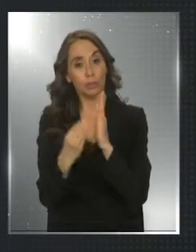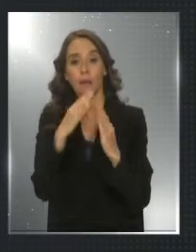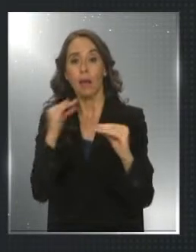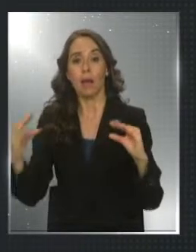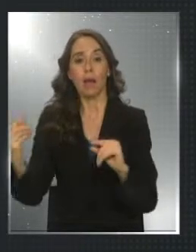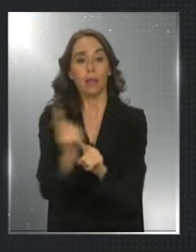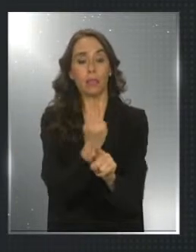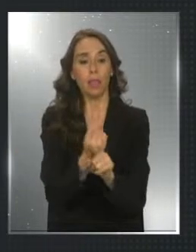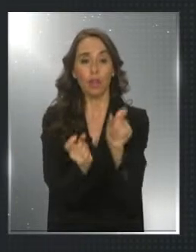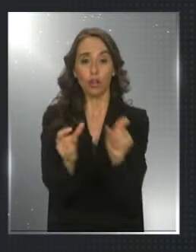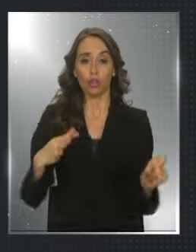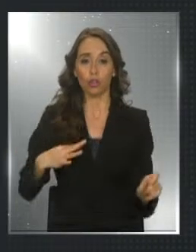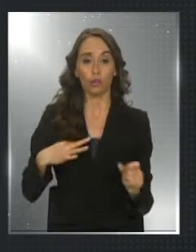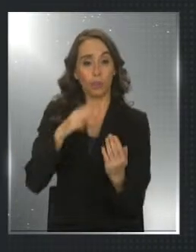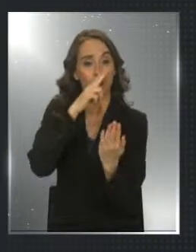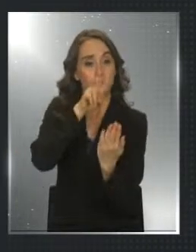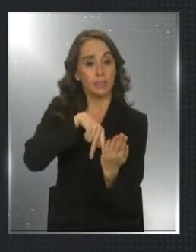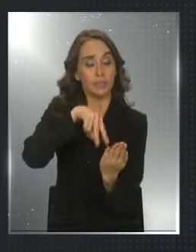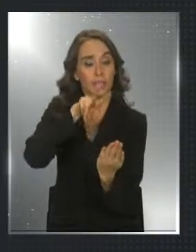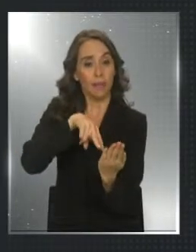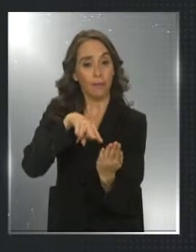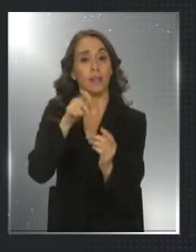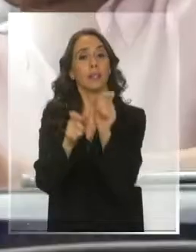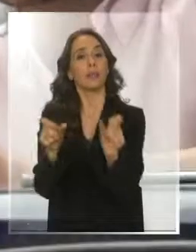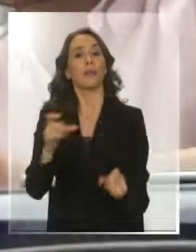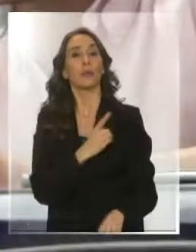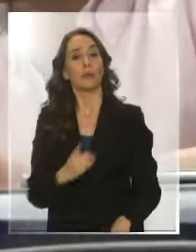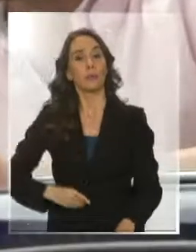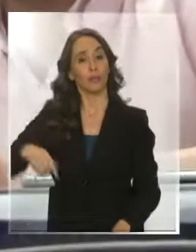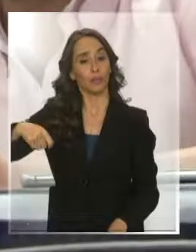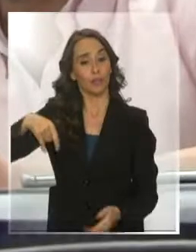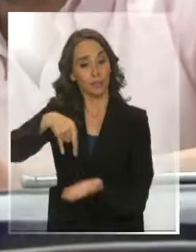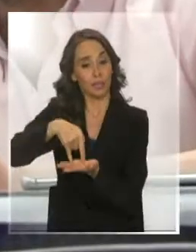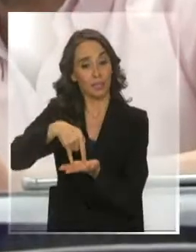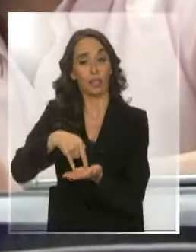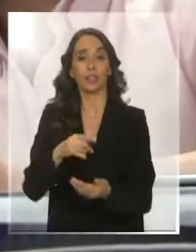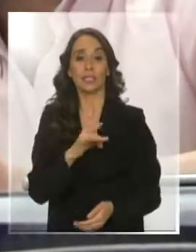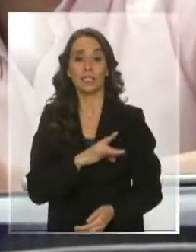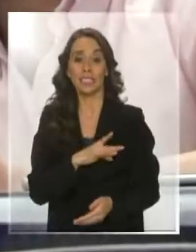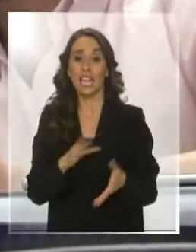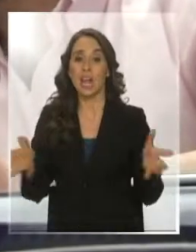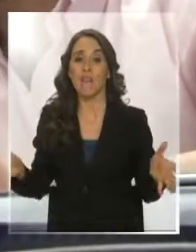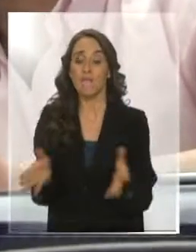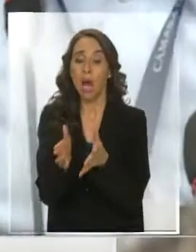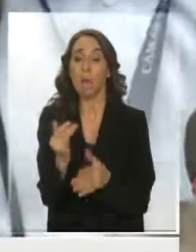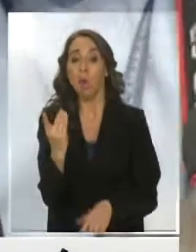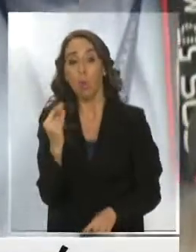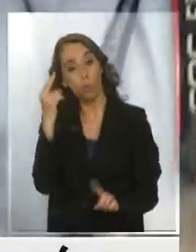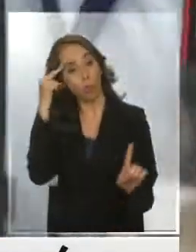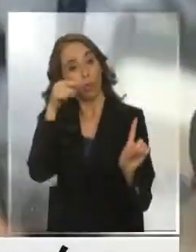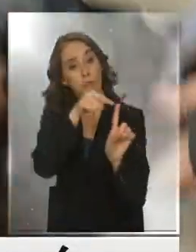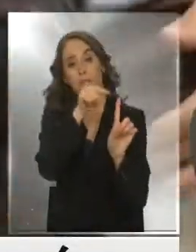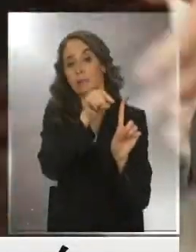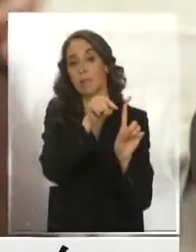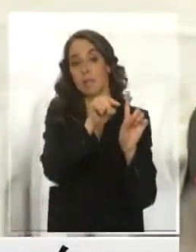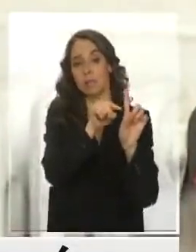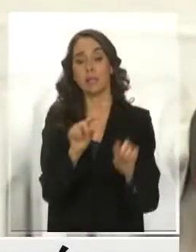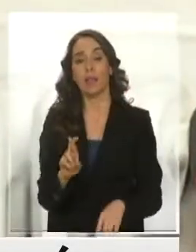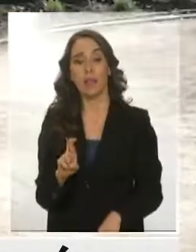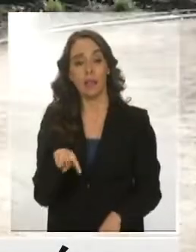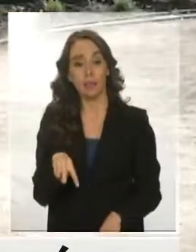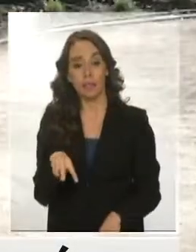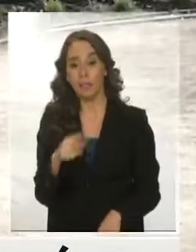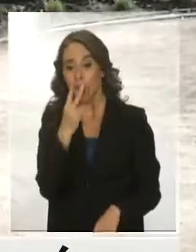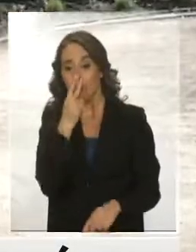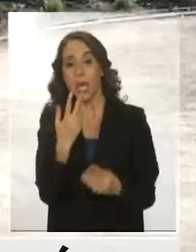diálogos ciudadanos sean analizadas por los legisladores. En Chile Vamos, la UDI no se mueve de esta opción. Sin embargo, en RN ven